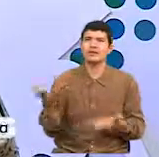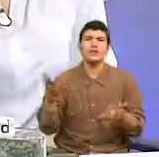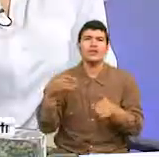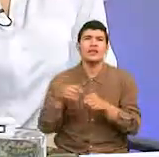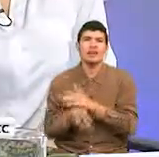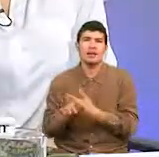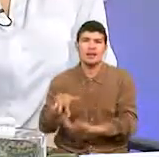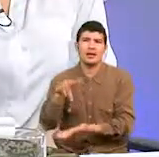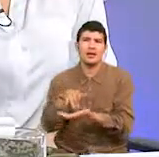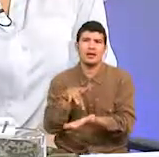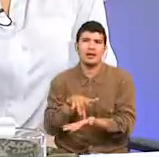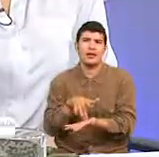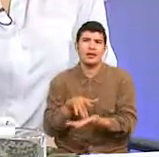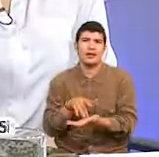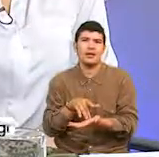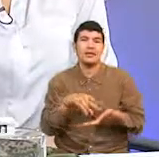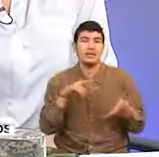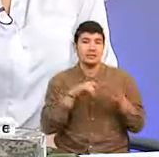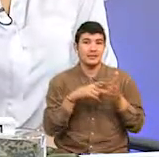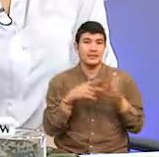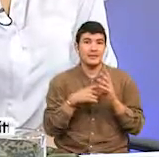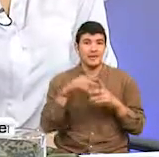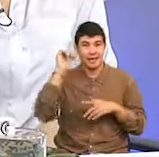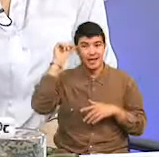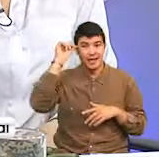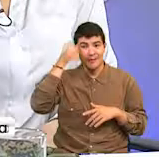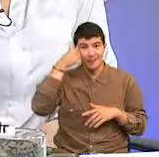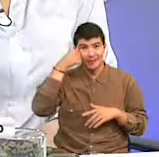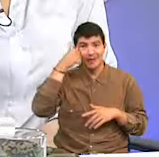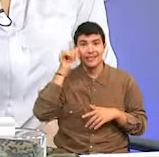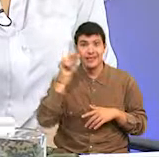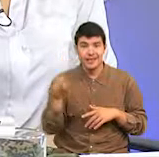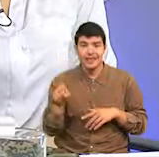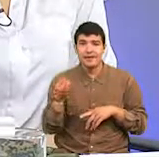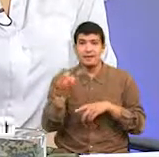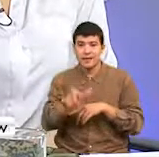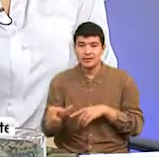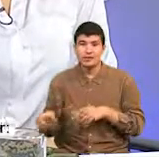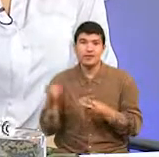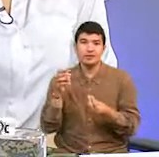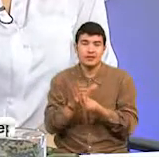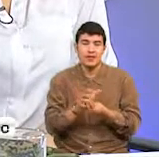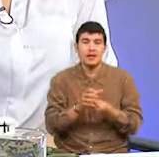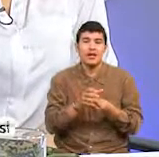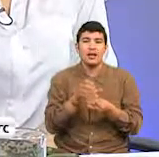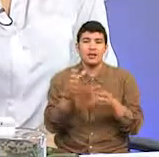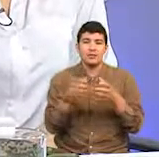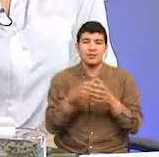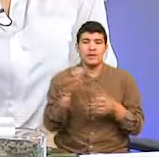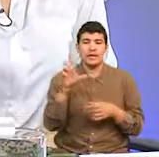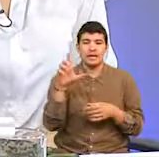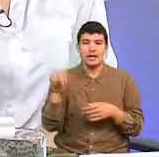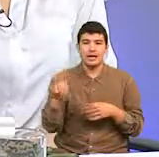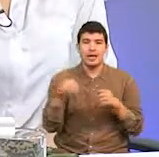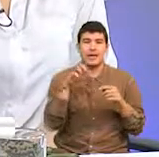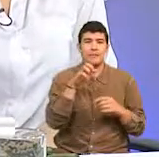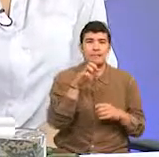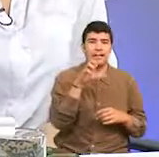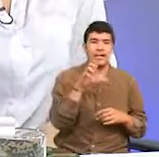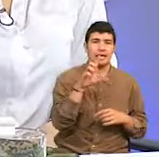salido. Eso quiere decir que, acuérdate, que ahí también delinque el ELN, delinque el EPL,